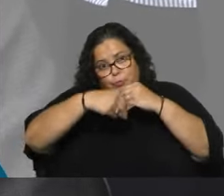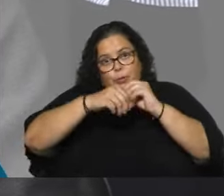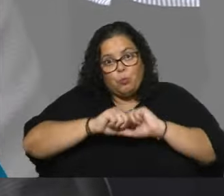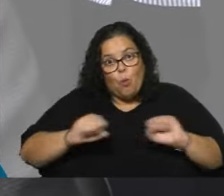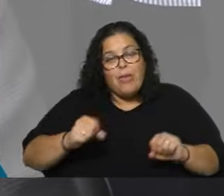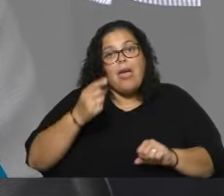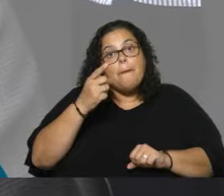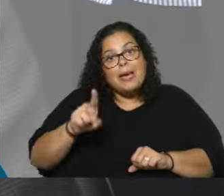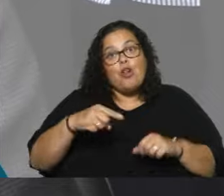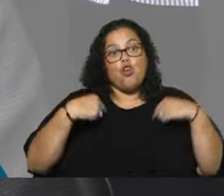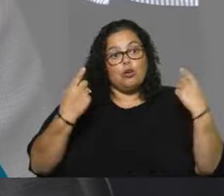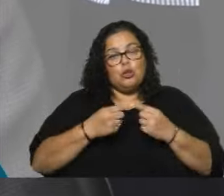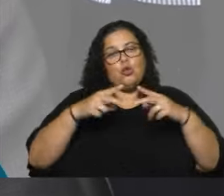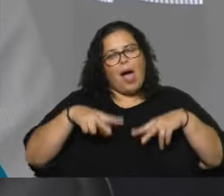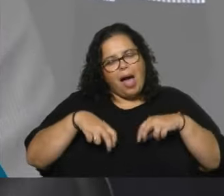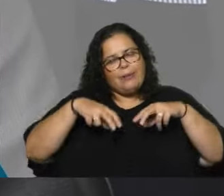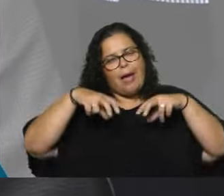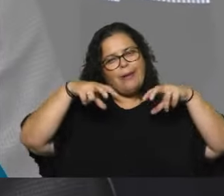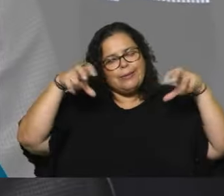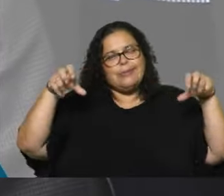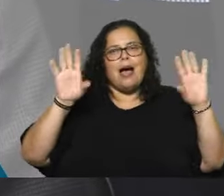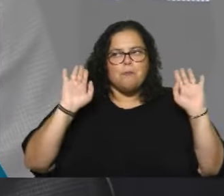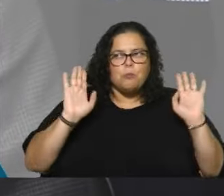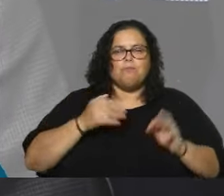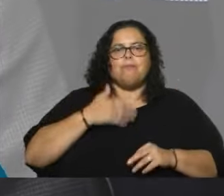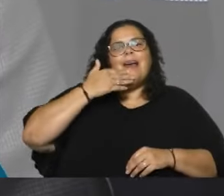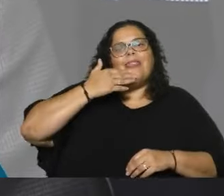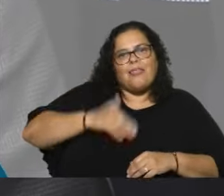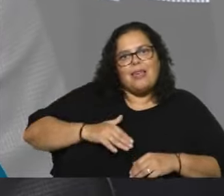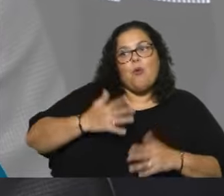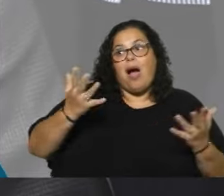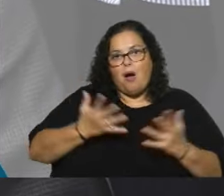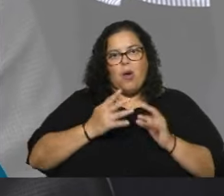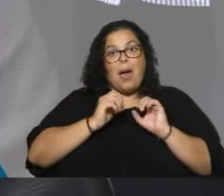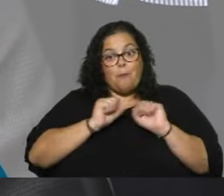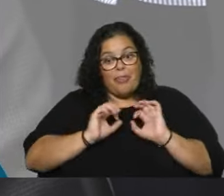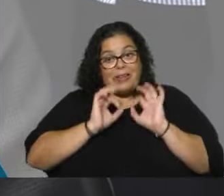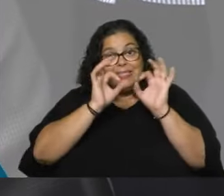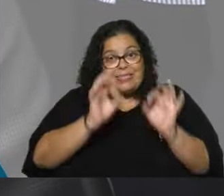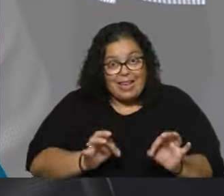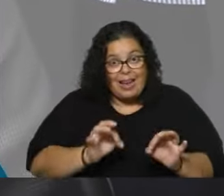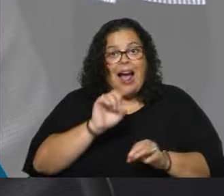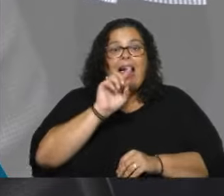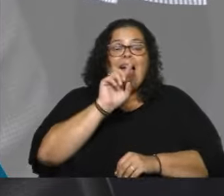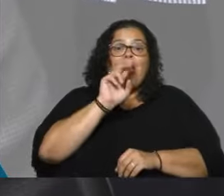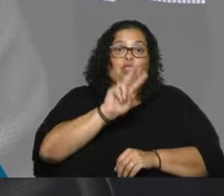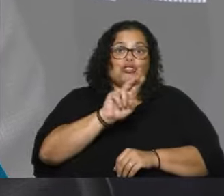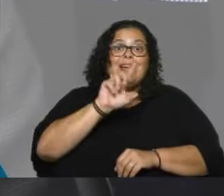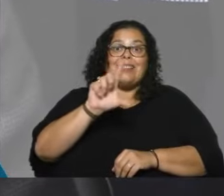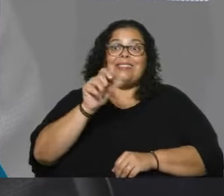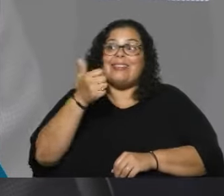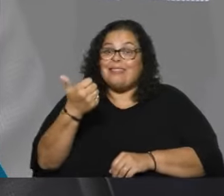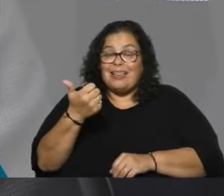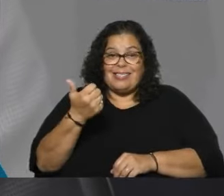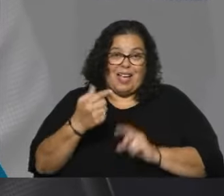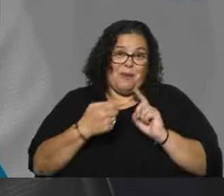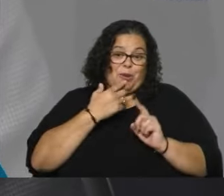hemos analizado y entendido que por más que se llegara a esas 276 en el correr del día de